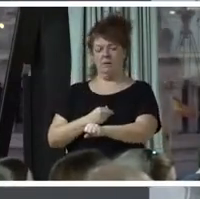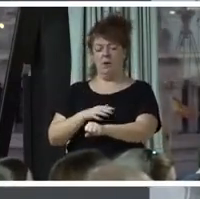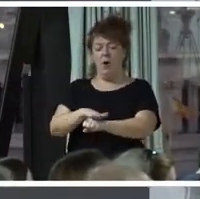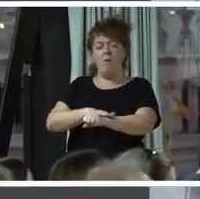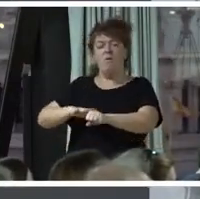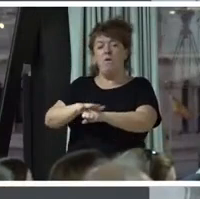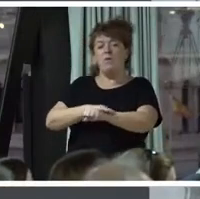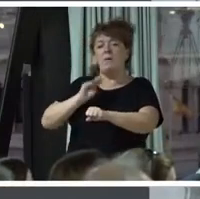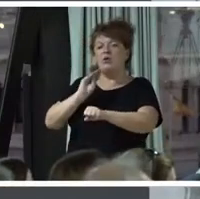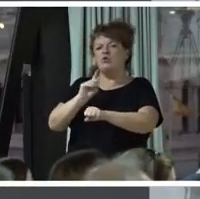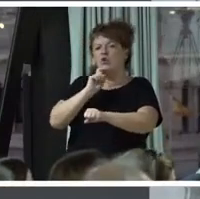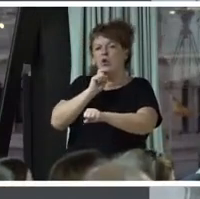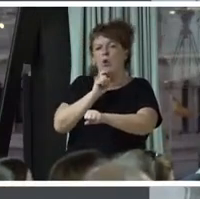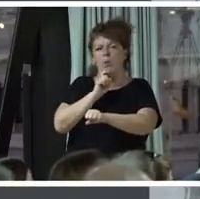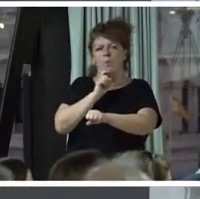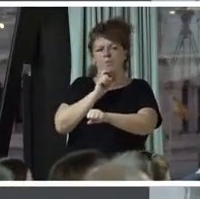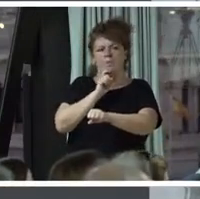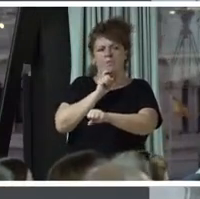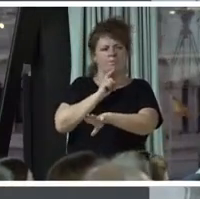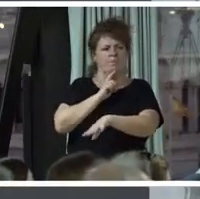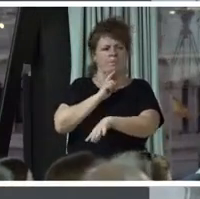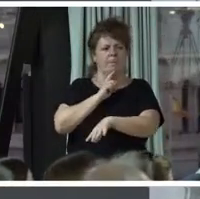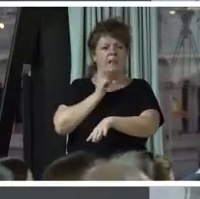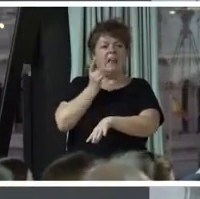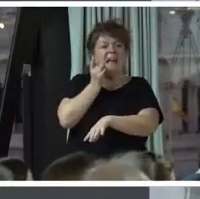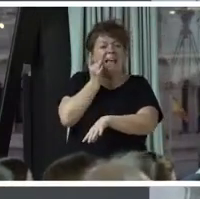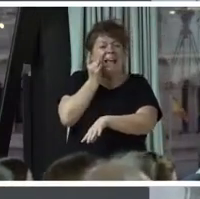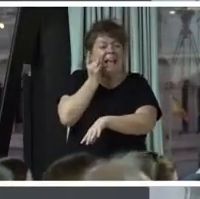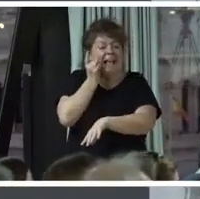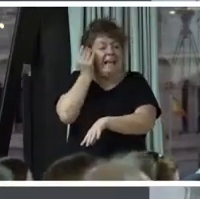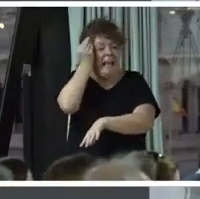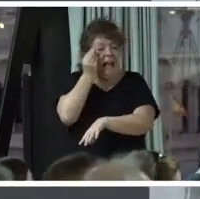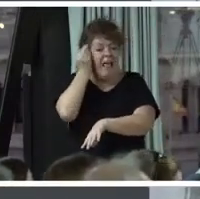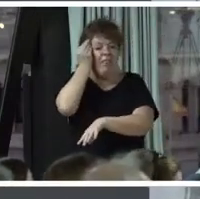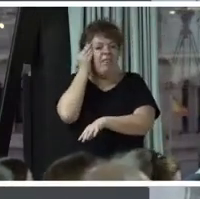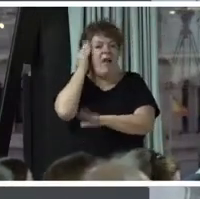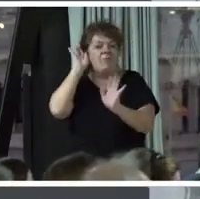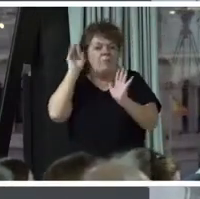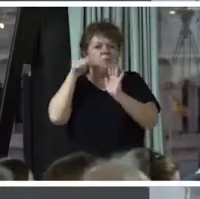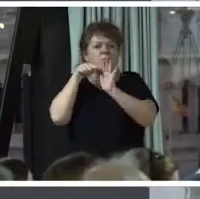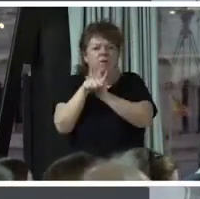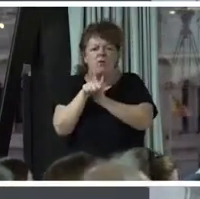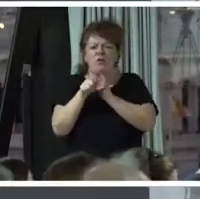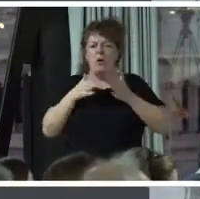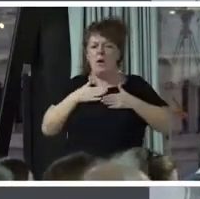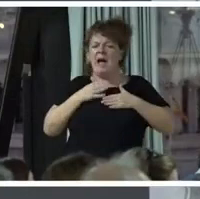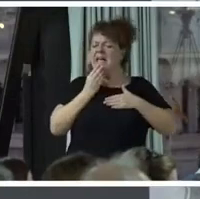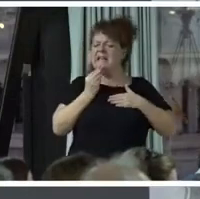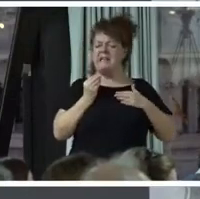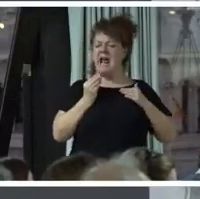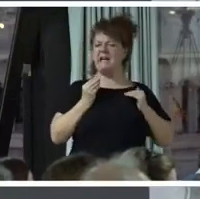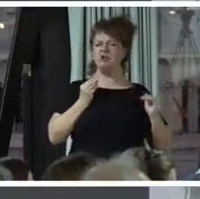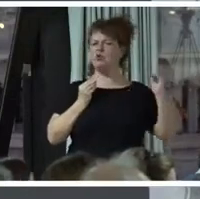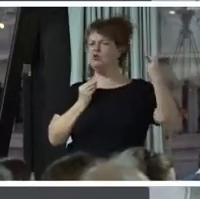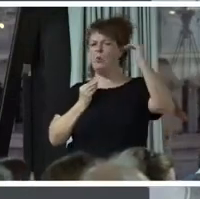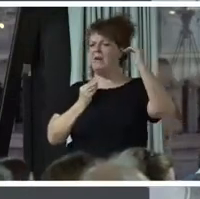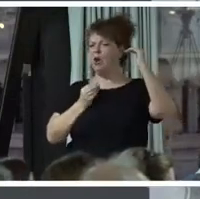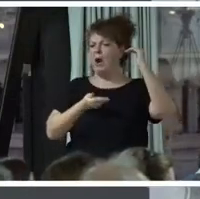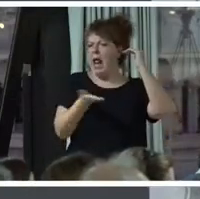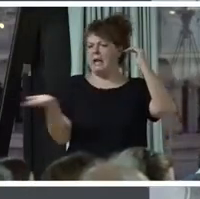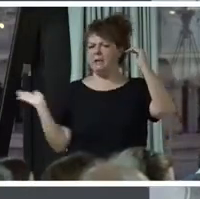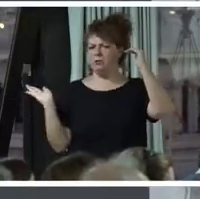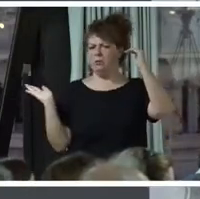el fundamento en la creencia profunda de que ese pueblo es superior al